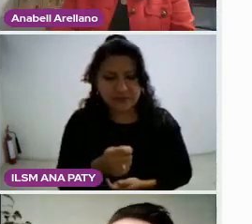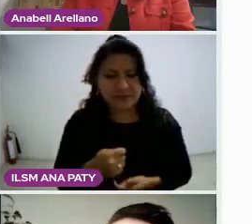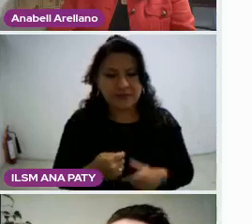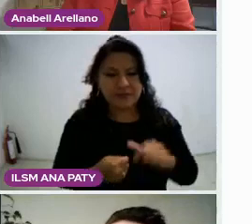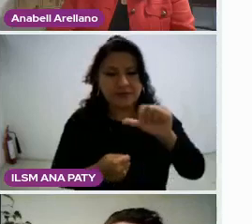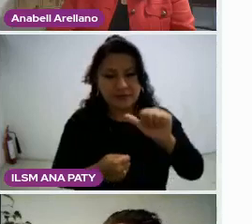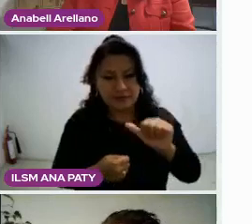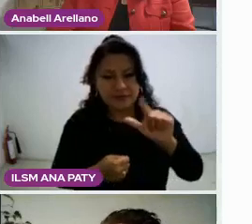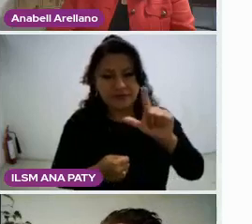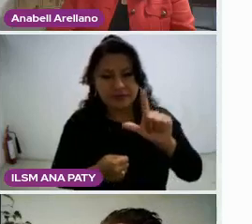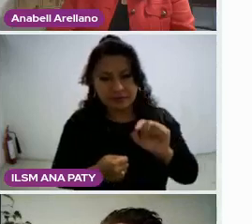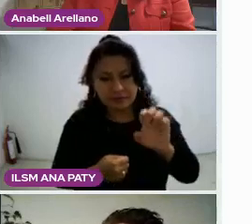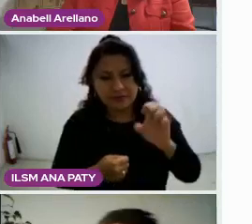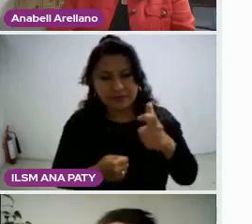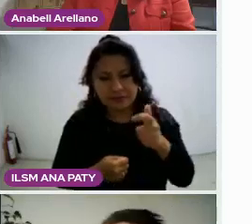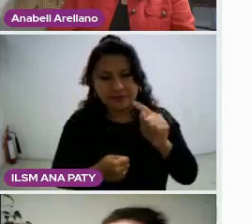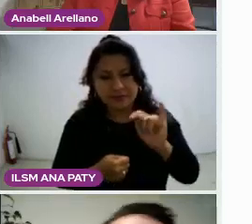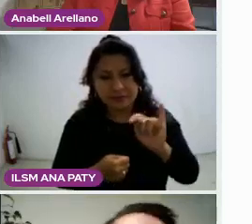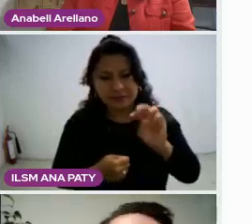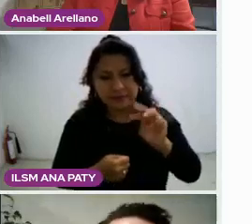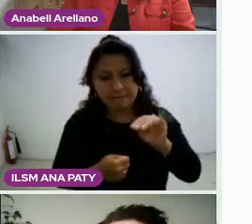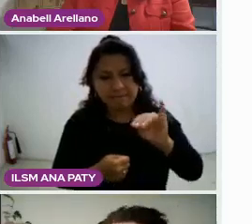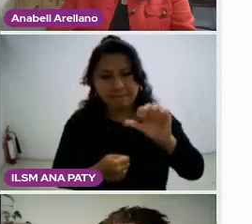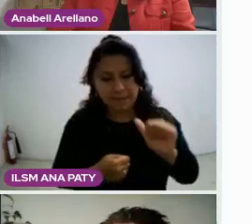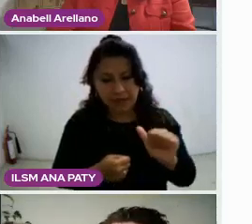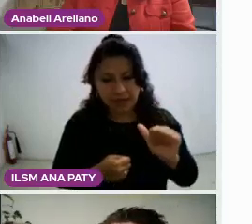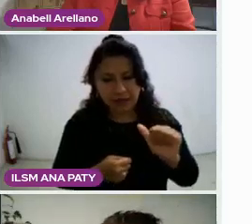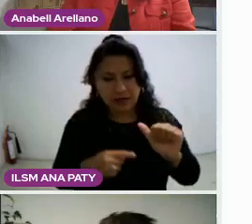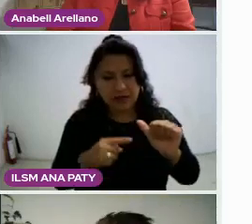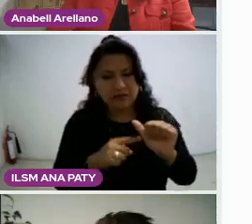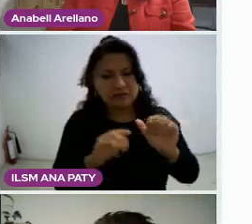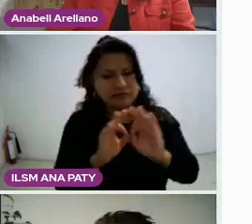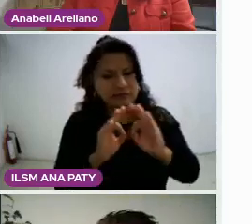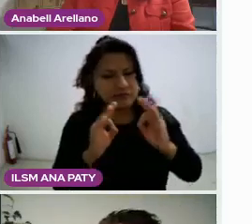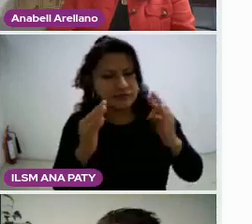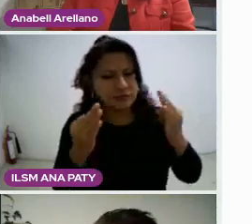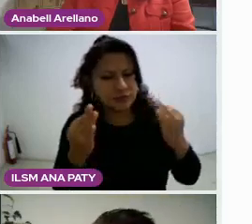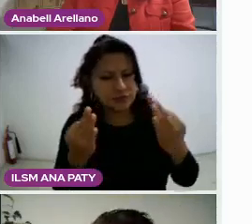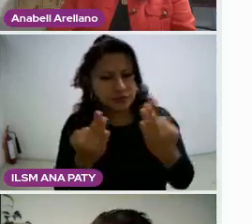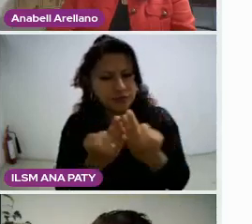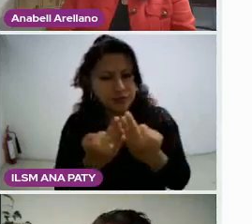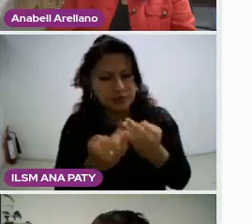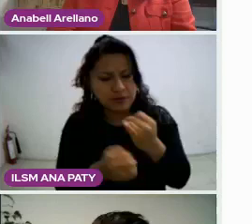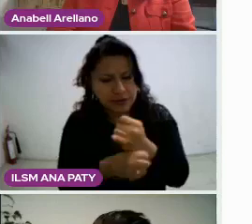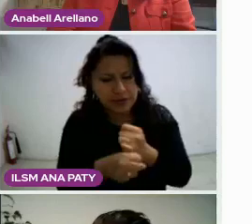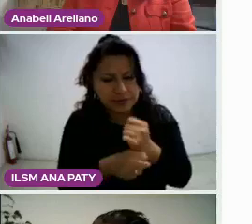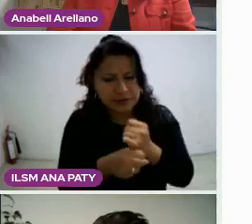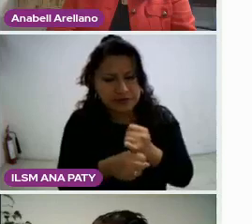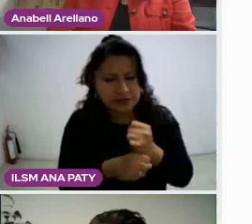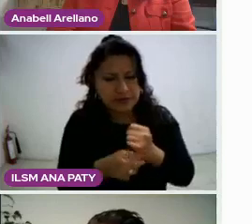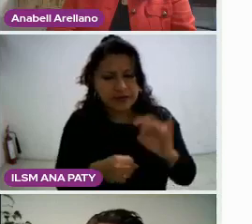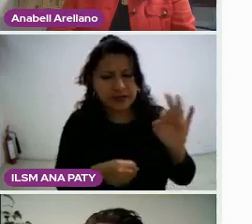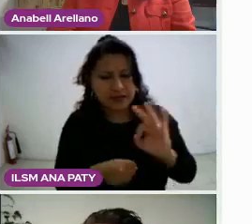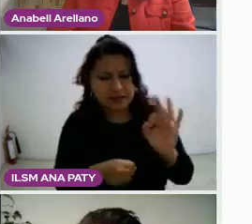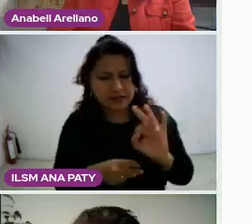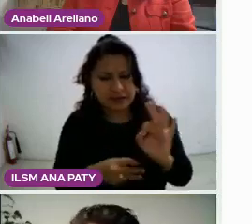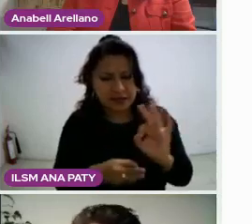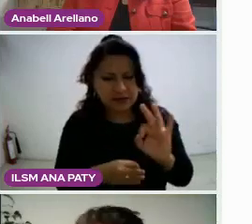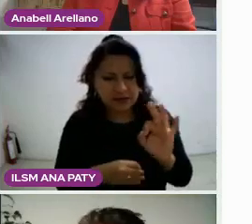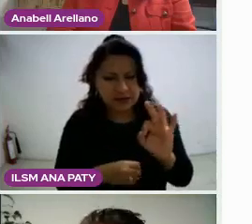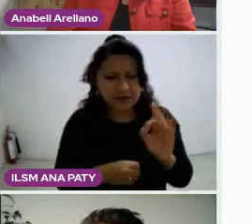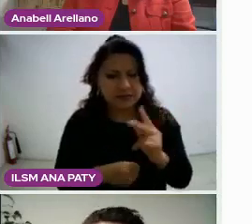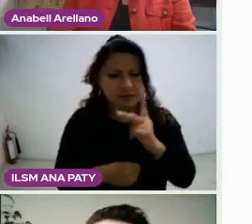como forma, digamos, de serpentear el hecho de que tal vez está pasando por algo que puede ser valorado